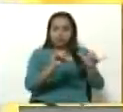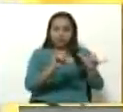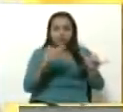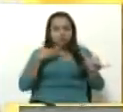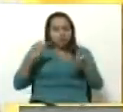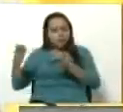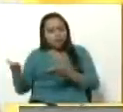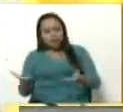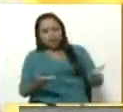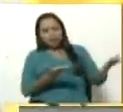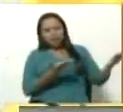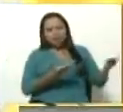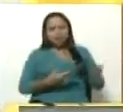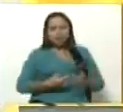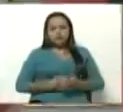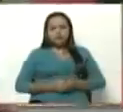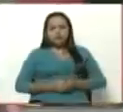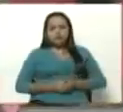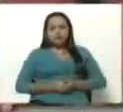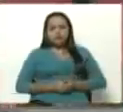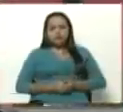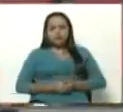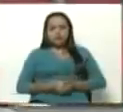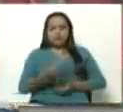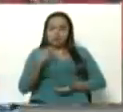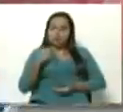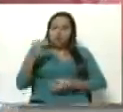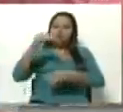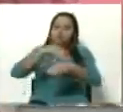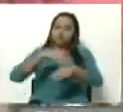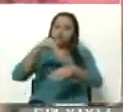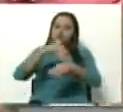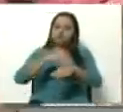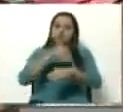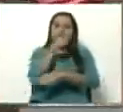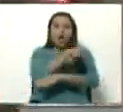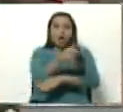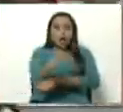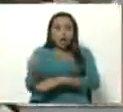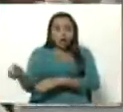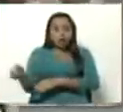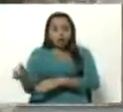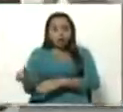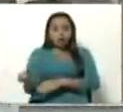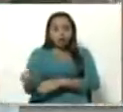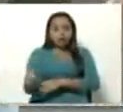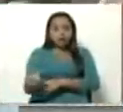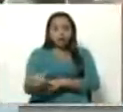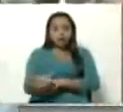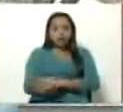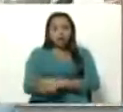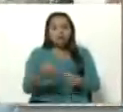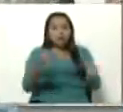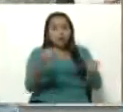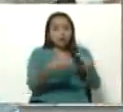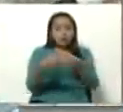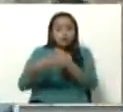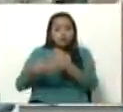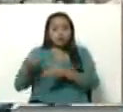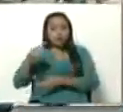invito en mi insistencia con cada uno de los elementos que hoy hacen vida